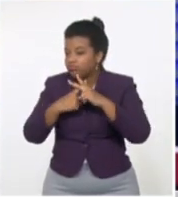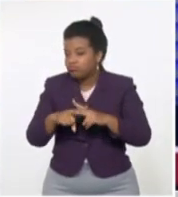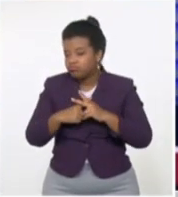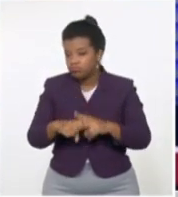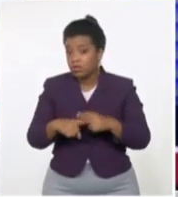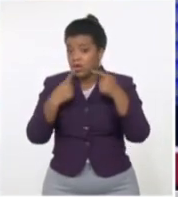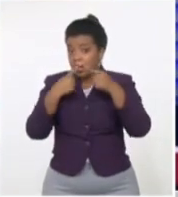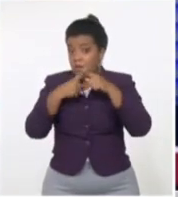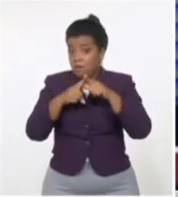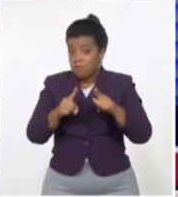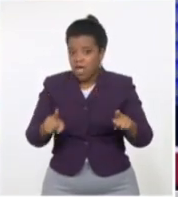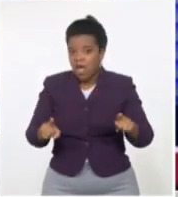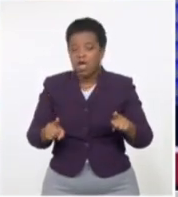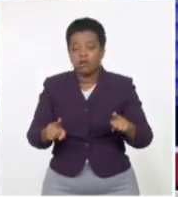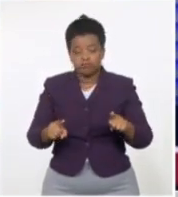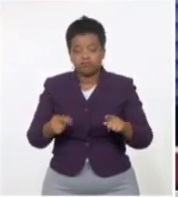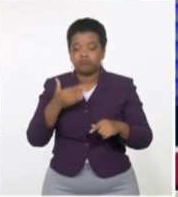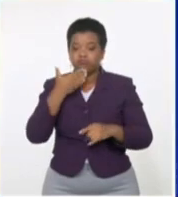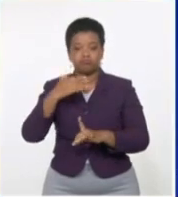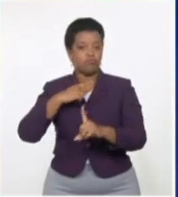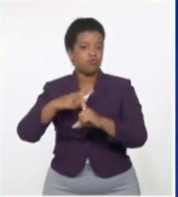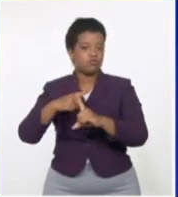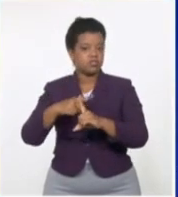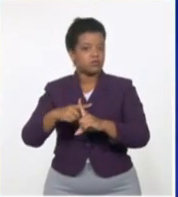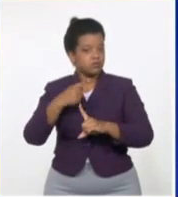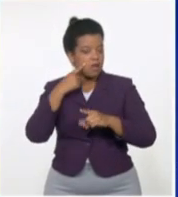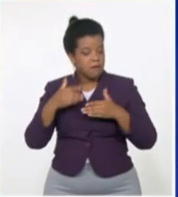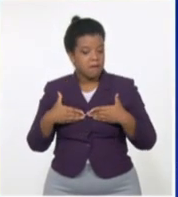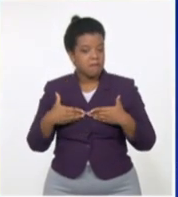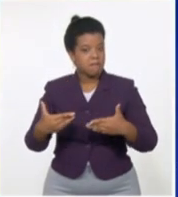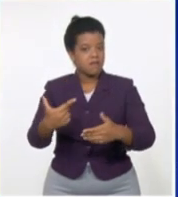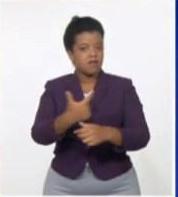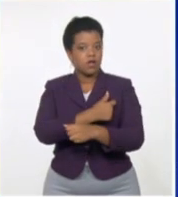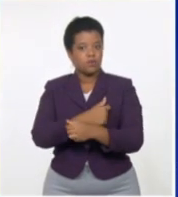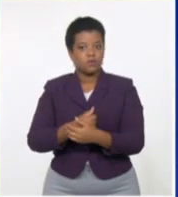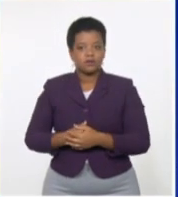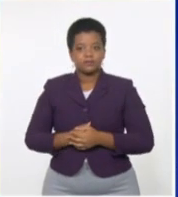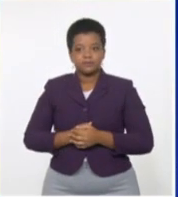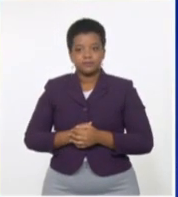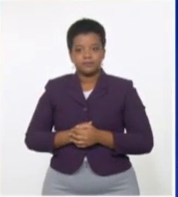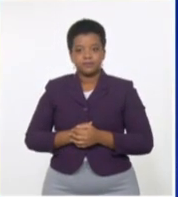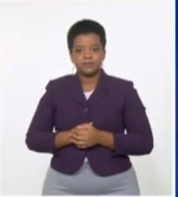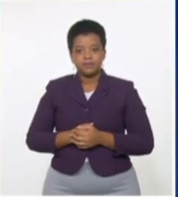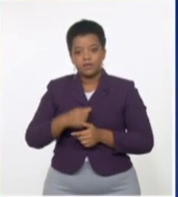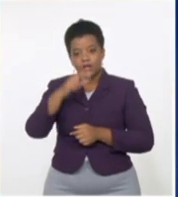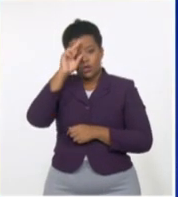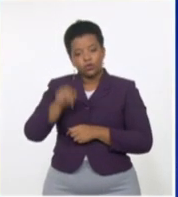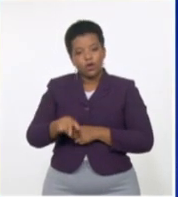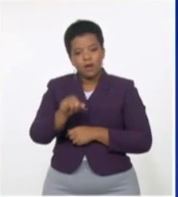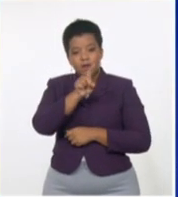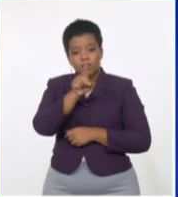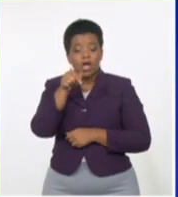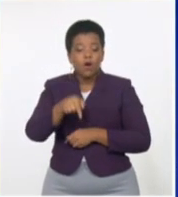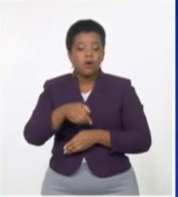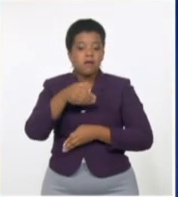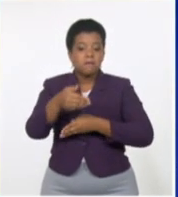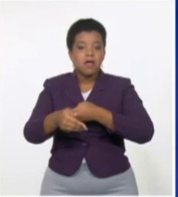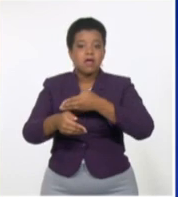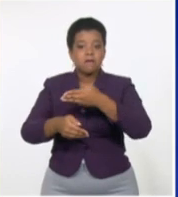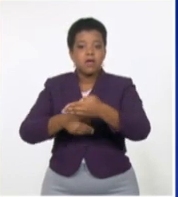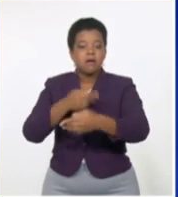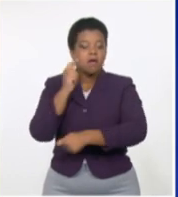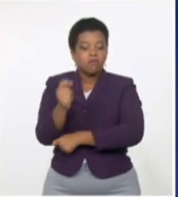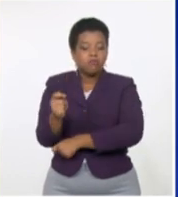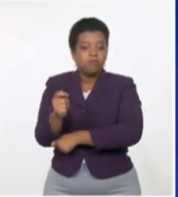sí que la posición es positiva ante la vacunación. Doctora, ¿satisfechos hasta el momento entonces con este proceso de capacitación?